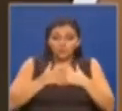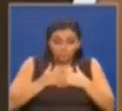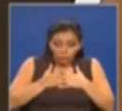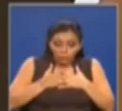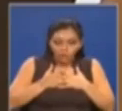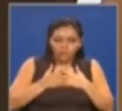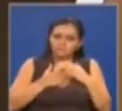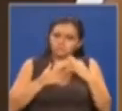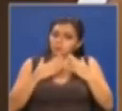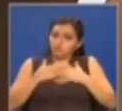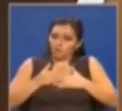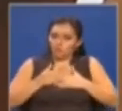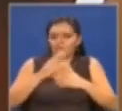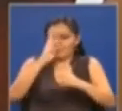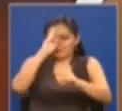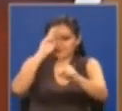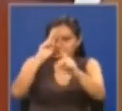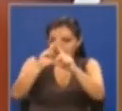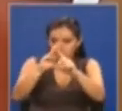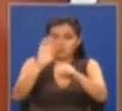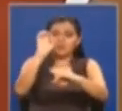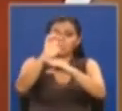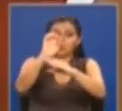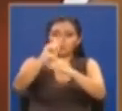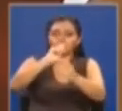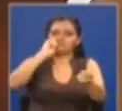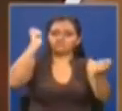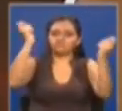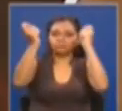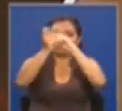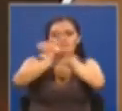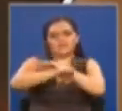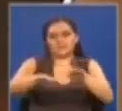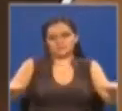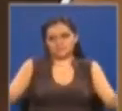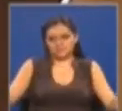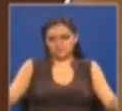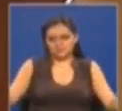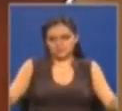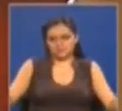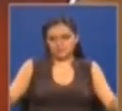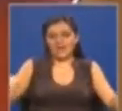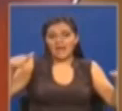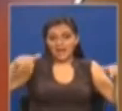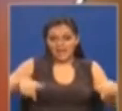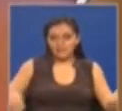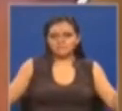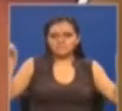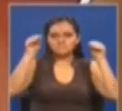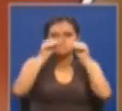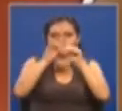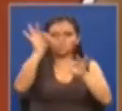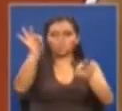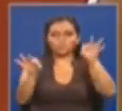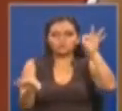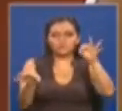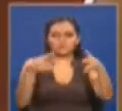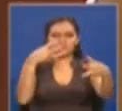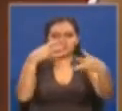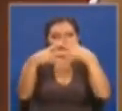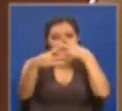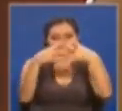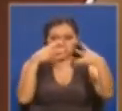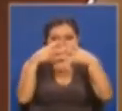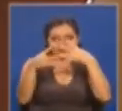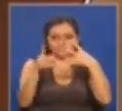altos mandos, los oficiales, deben entender que el país ya cambió y que no es el país de antes y que aquí va a prevalecer la justicia, el sistema de justicia,